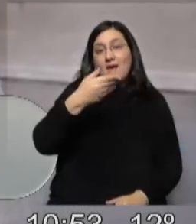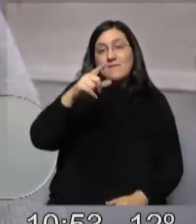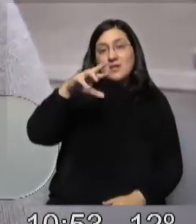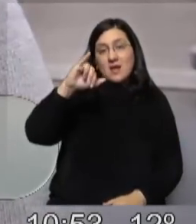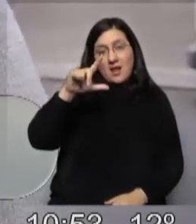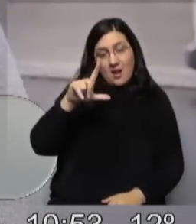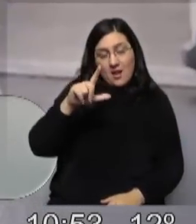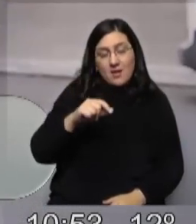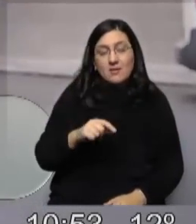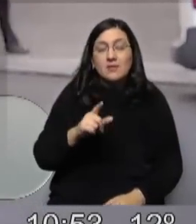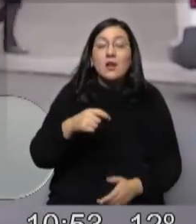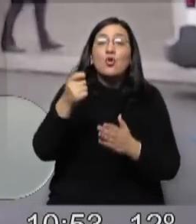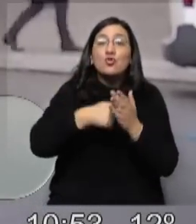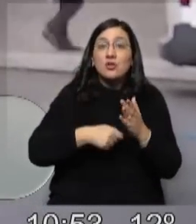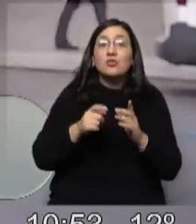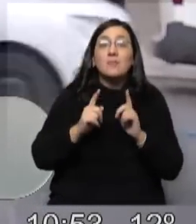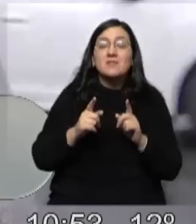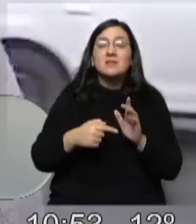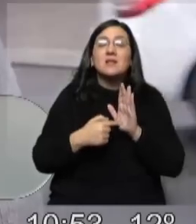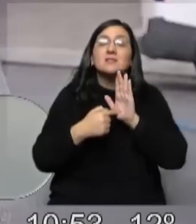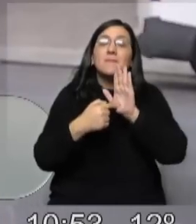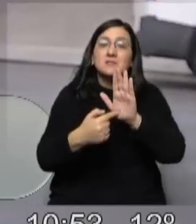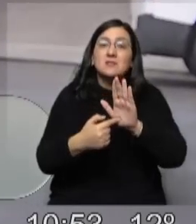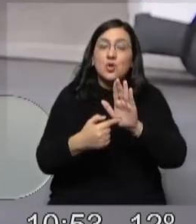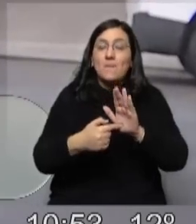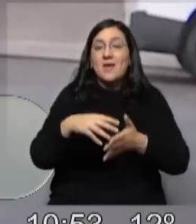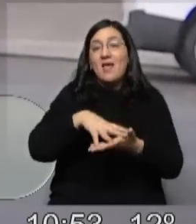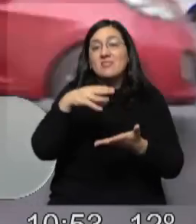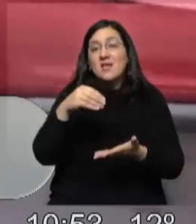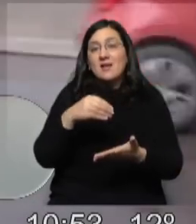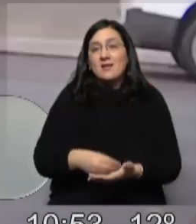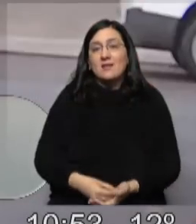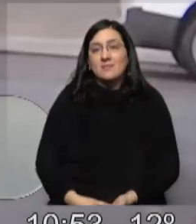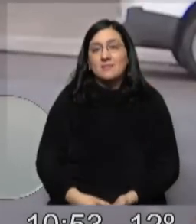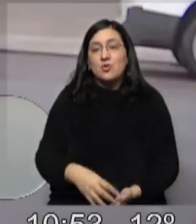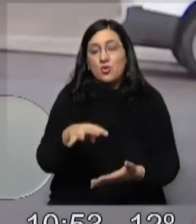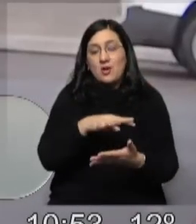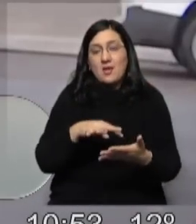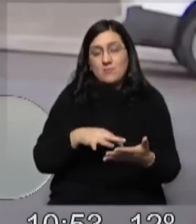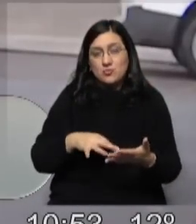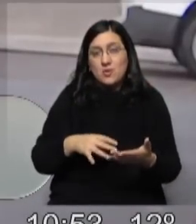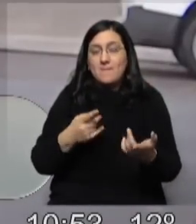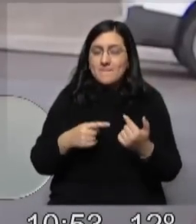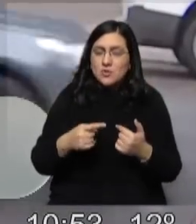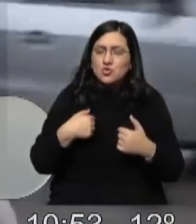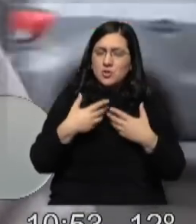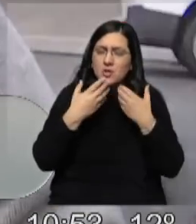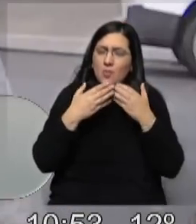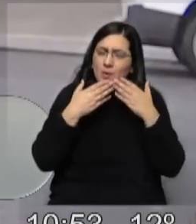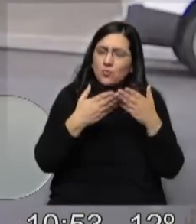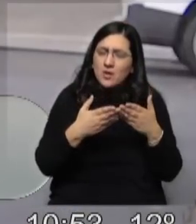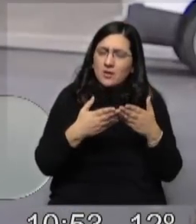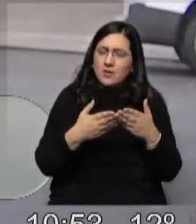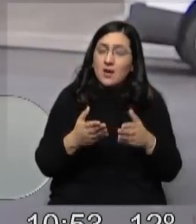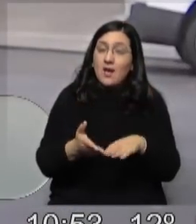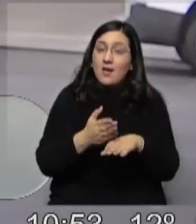contrato de Pettinati también dice que él tendría que hacer alguna presentación para Antel, según lo que pudimos leer y lo que dice la letra chica. Pero yo te quiero consultar antes que Fito